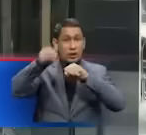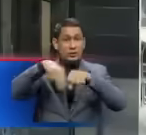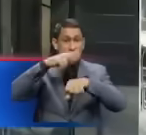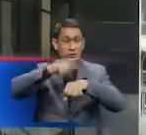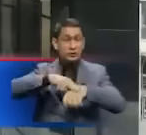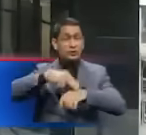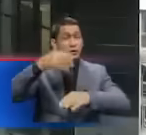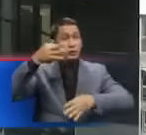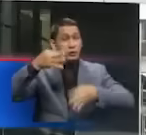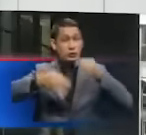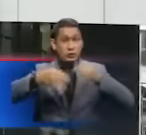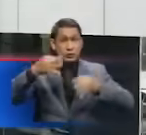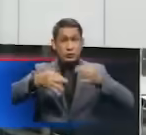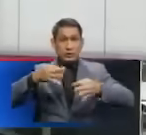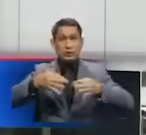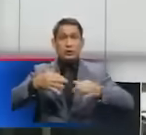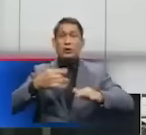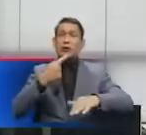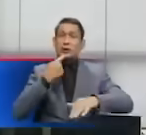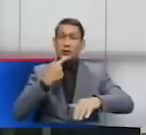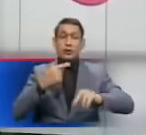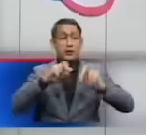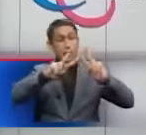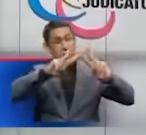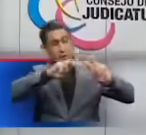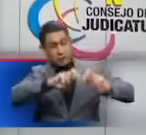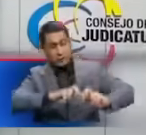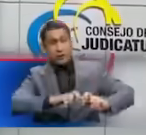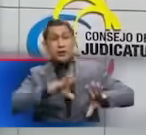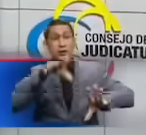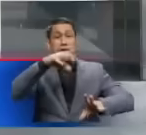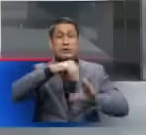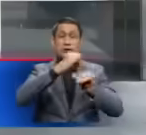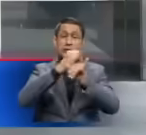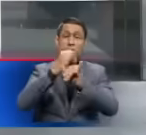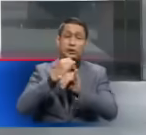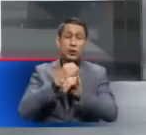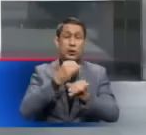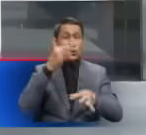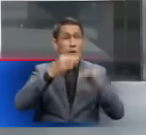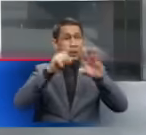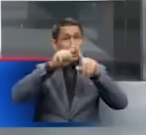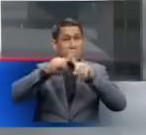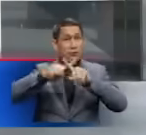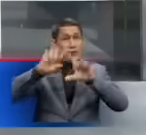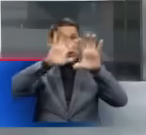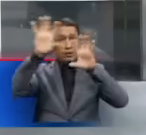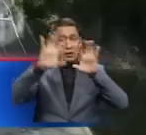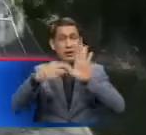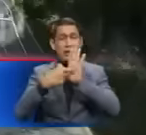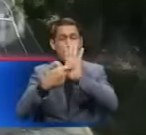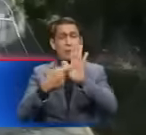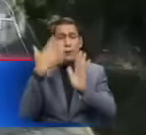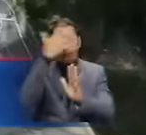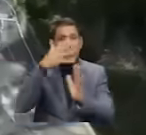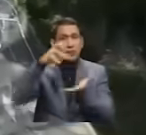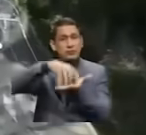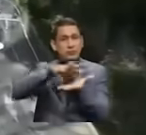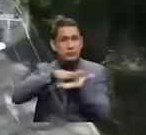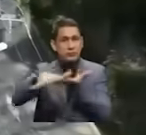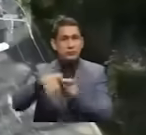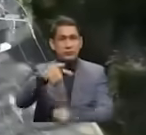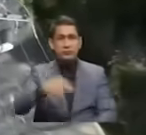para intervenir en las delegaciones de justicia de Esmeraldas, Manabí, Santo Domingo de los Áchilas y Los Ríos. Luis Gálvez,